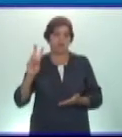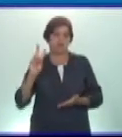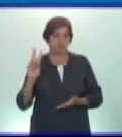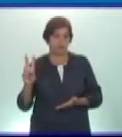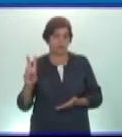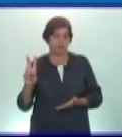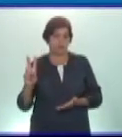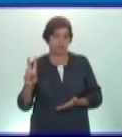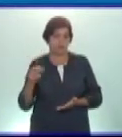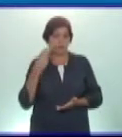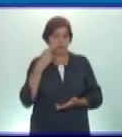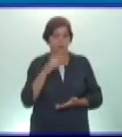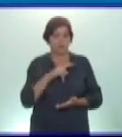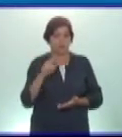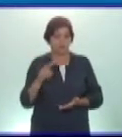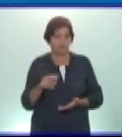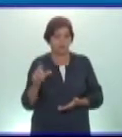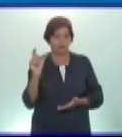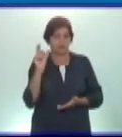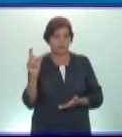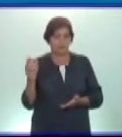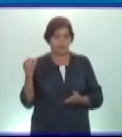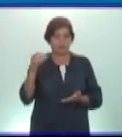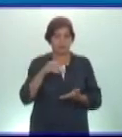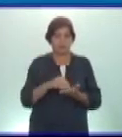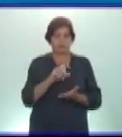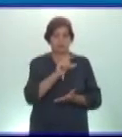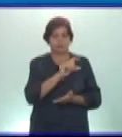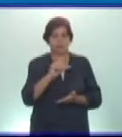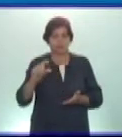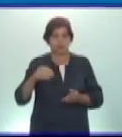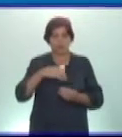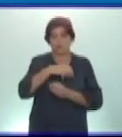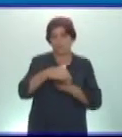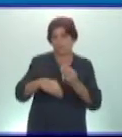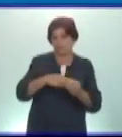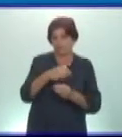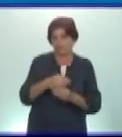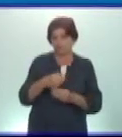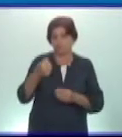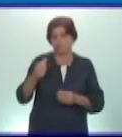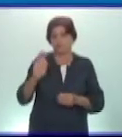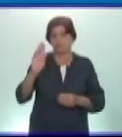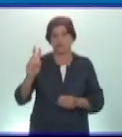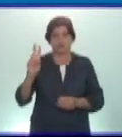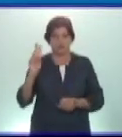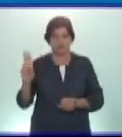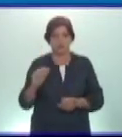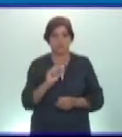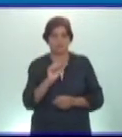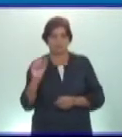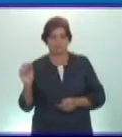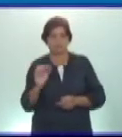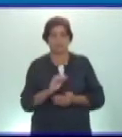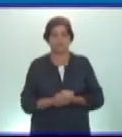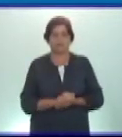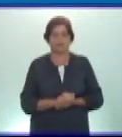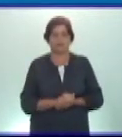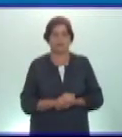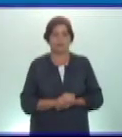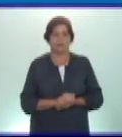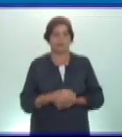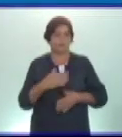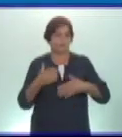qué palabra dentro de la oración está modificando el adverbio que ustedes subrayen. Adelante, vamos a realizar la actividad en